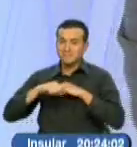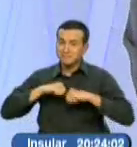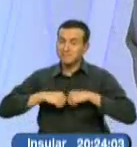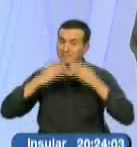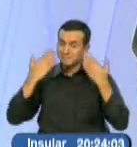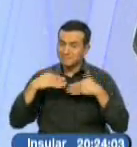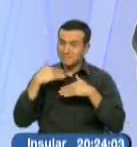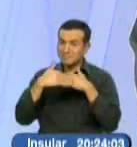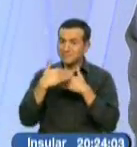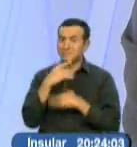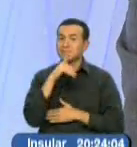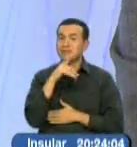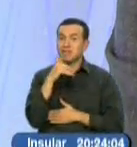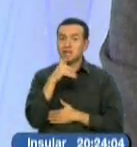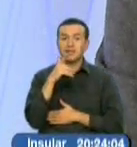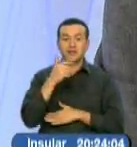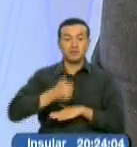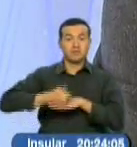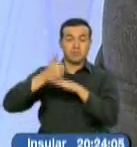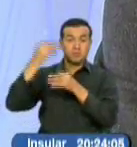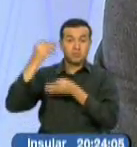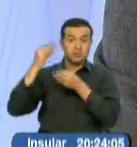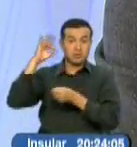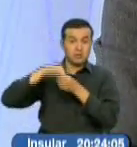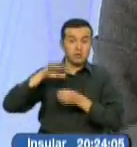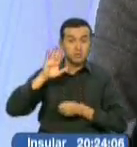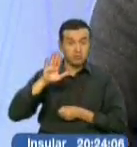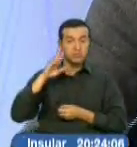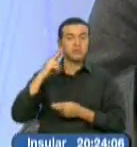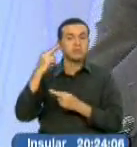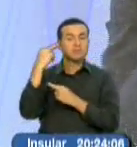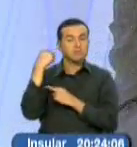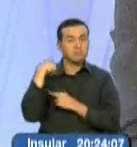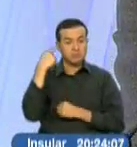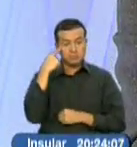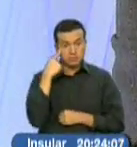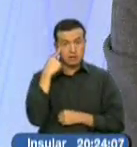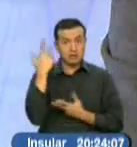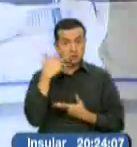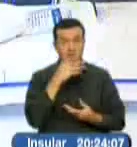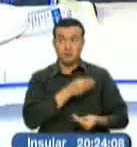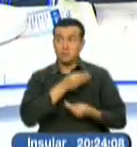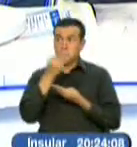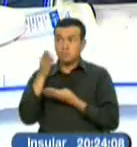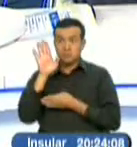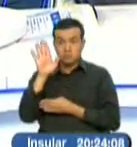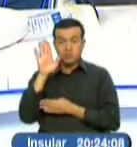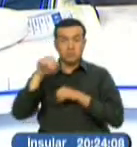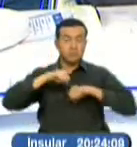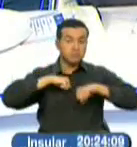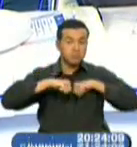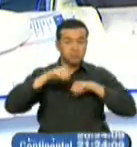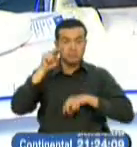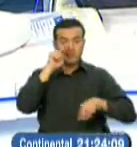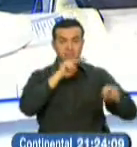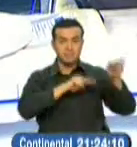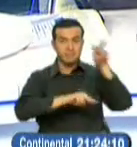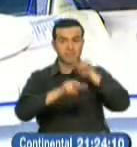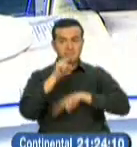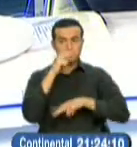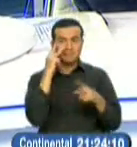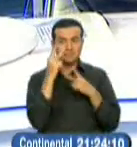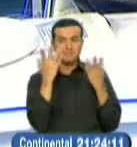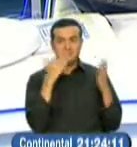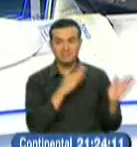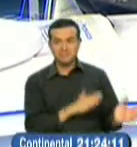proceso, y ya será en este caso el Tribunal Contencioso Electoral, que si es que se remite allá el expediente, pues que haga toda la valoración, y obviamente